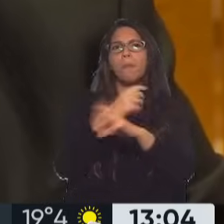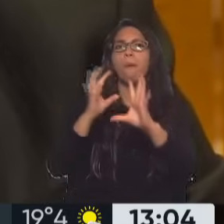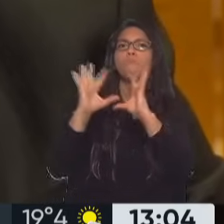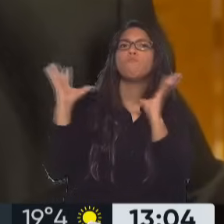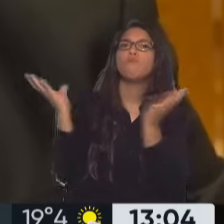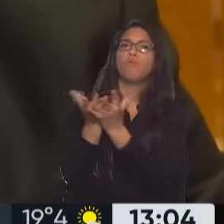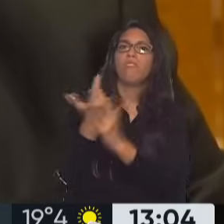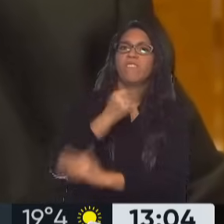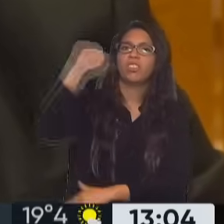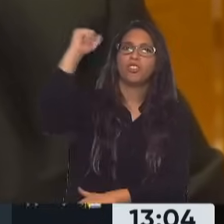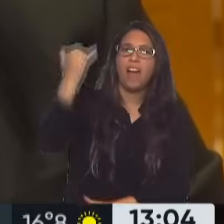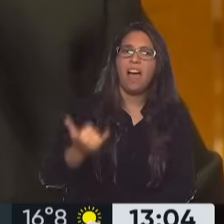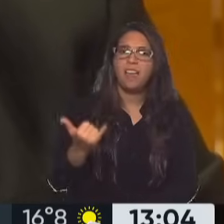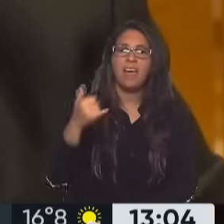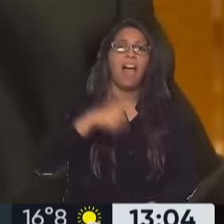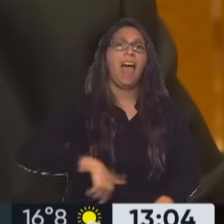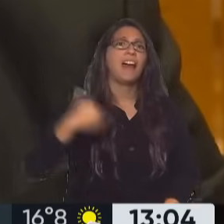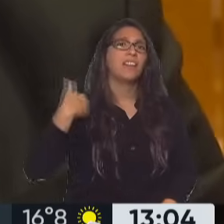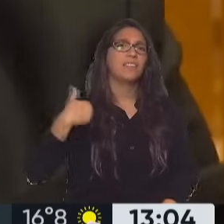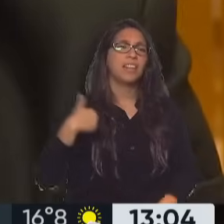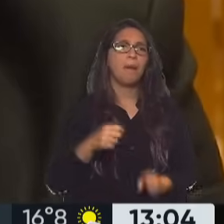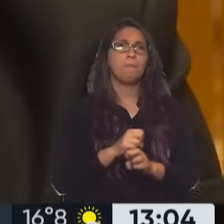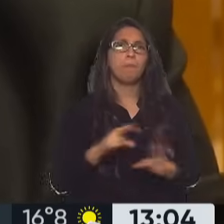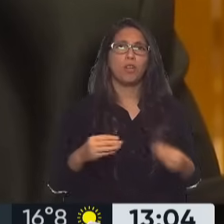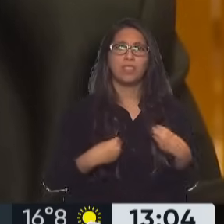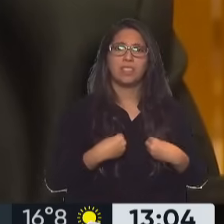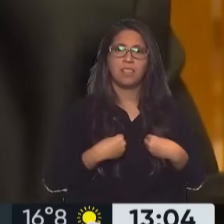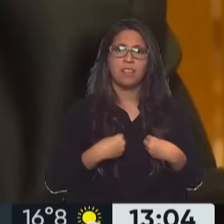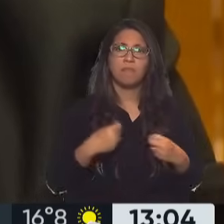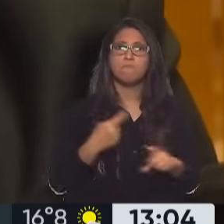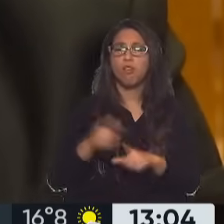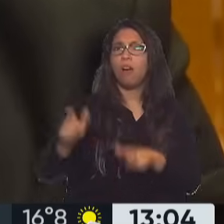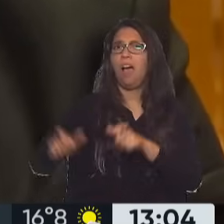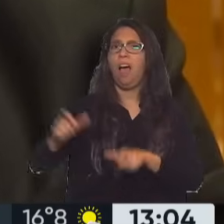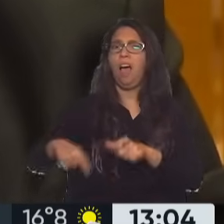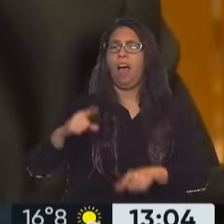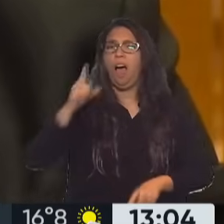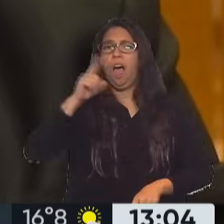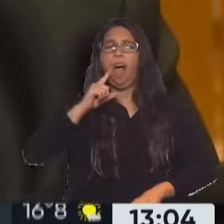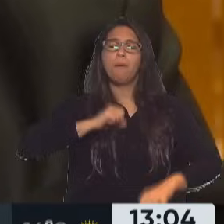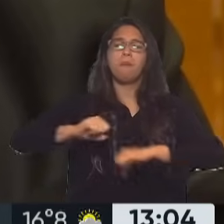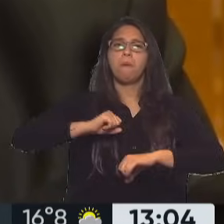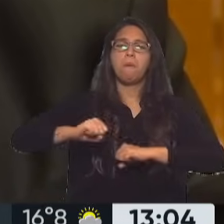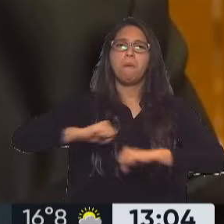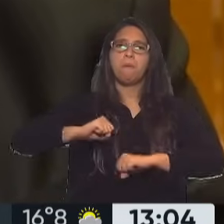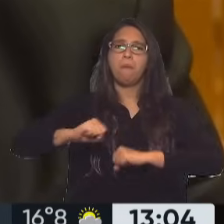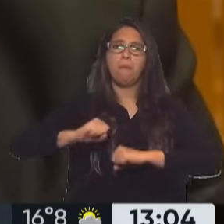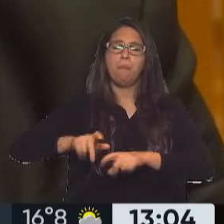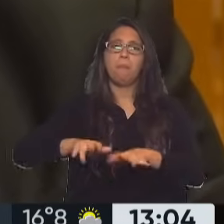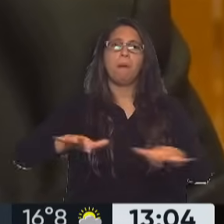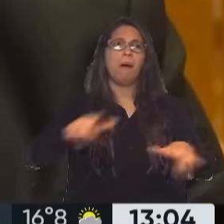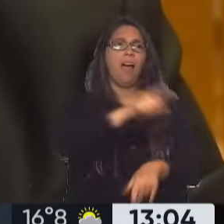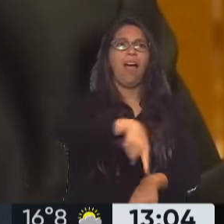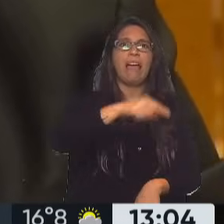mundial inflacionario, que en Argentina se potencia, porque estas voces alarmistas hacen que muchos se